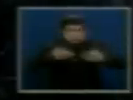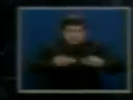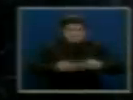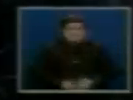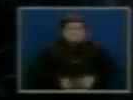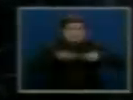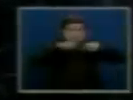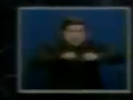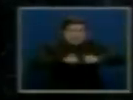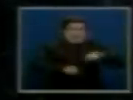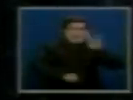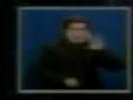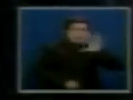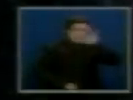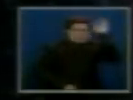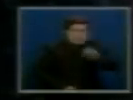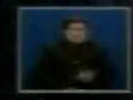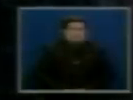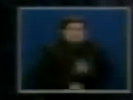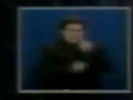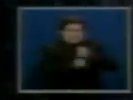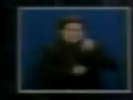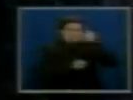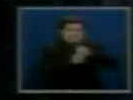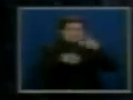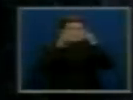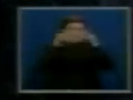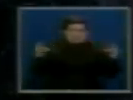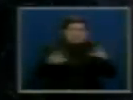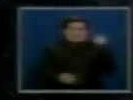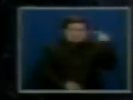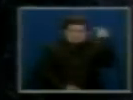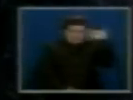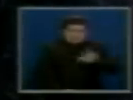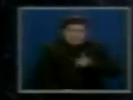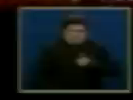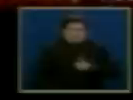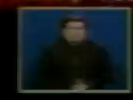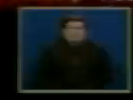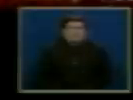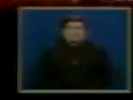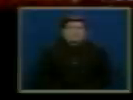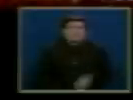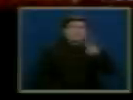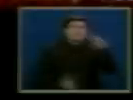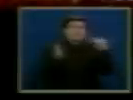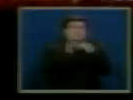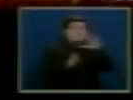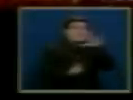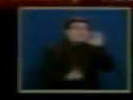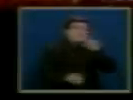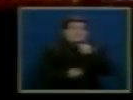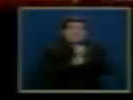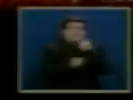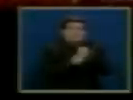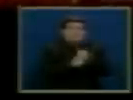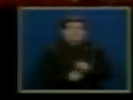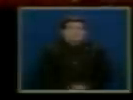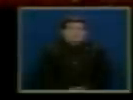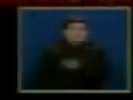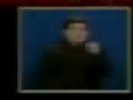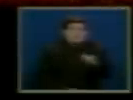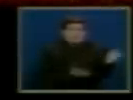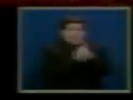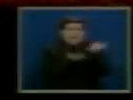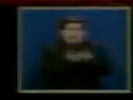el 85% de las plazas que están vacantes en el Estado. Hablamos de unos 2.500 empleos y de ahorrar